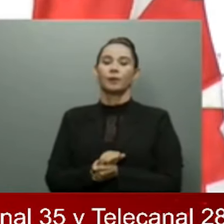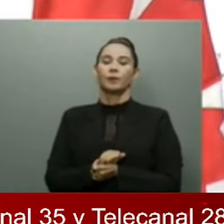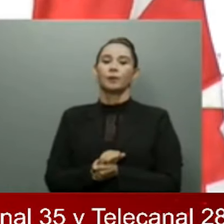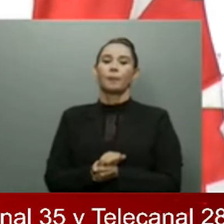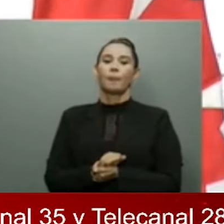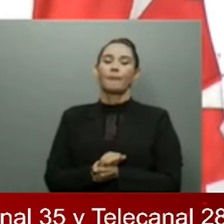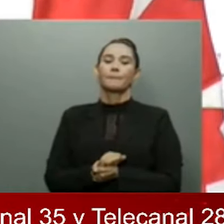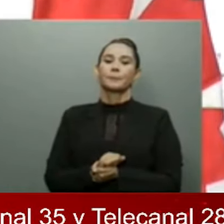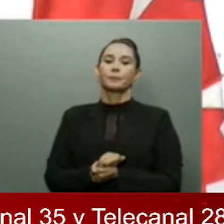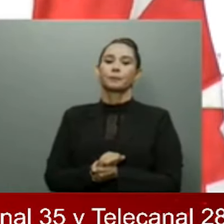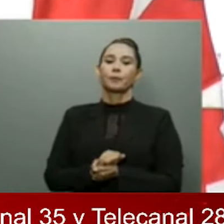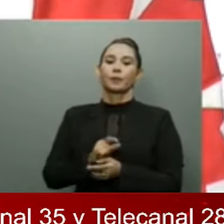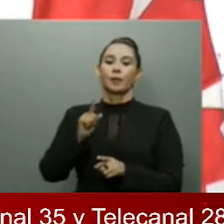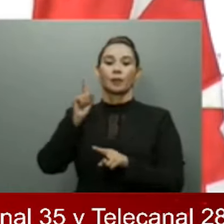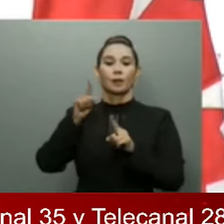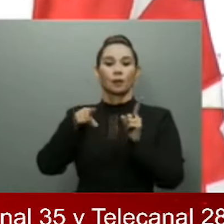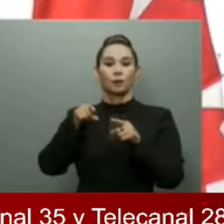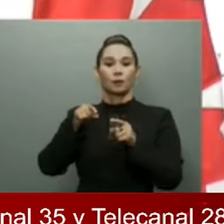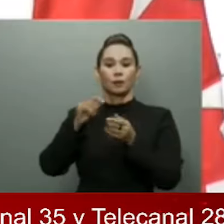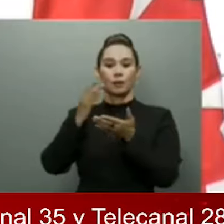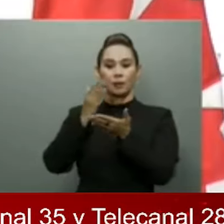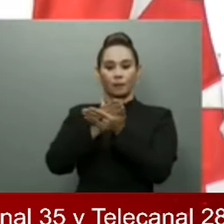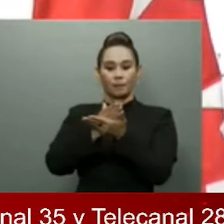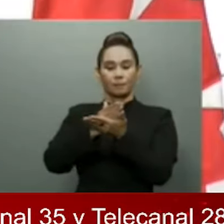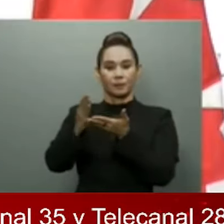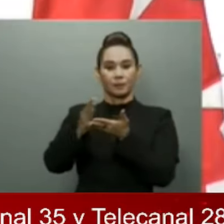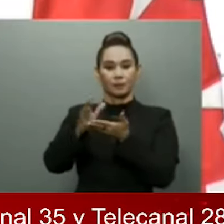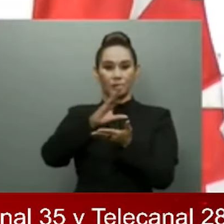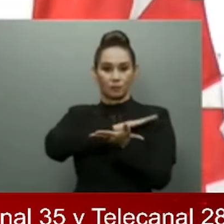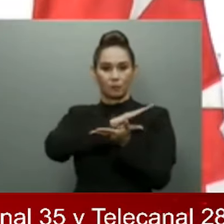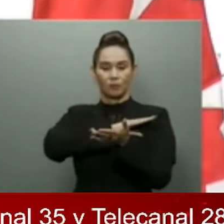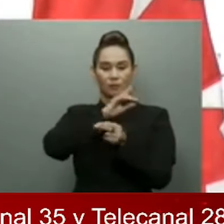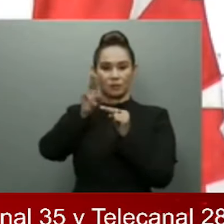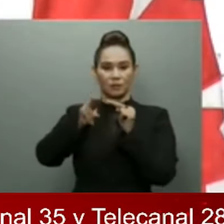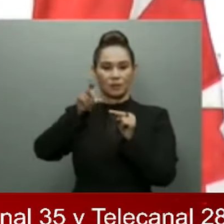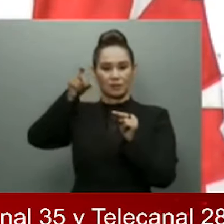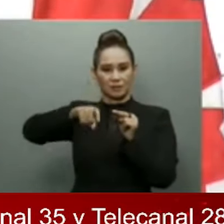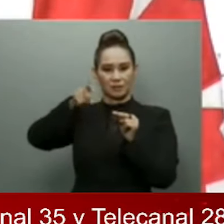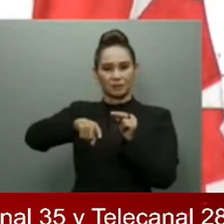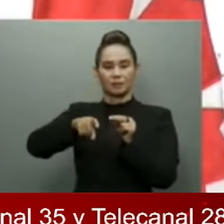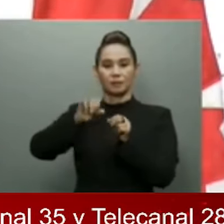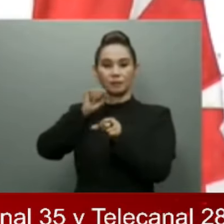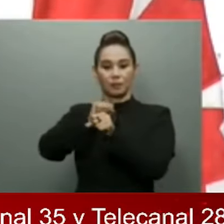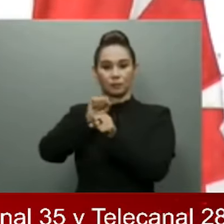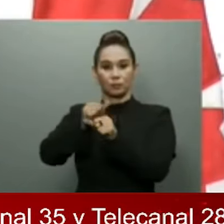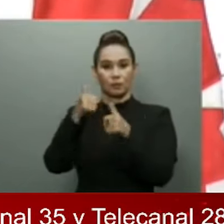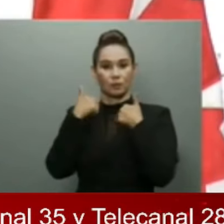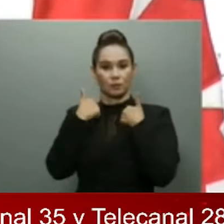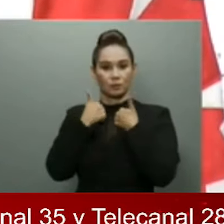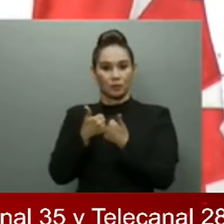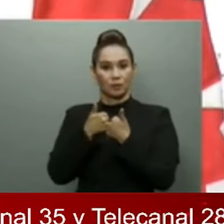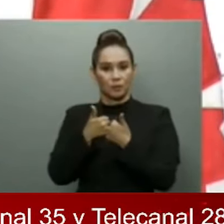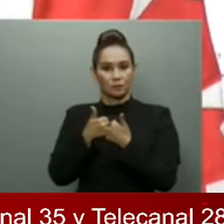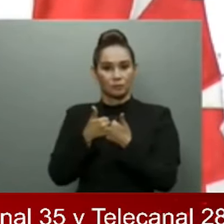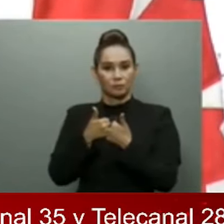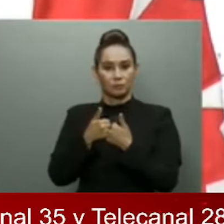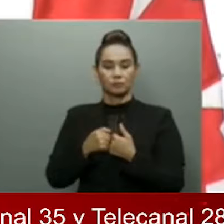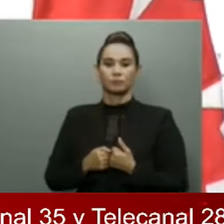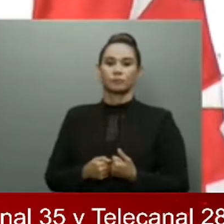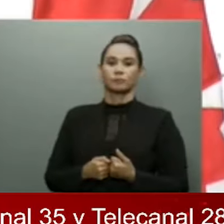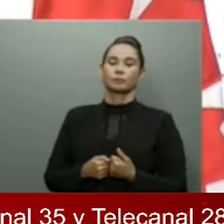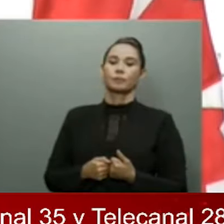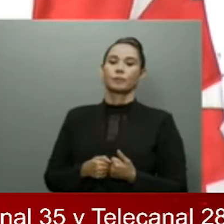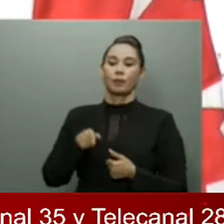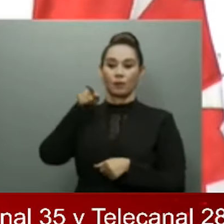Y que tienen la mitad de los policías que necesitan también para hacer efectivamente su trabajo en